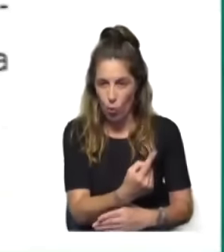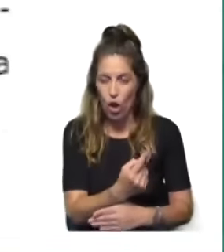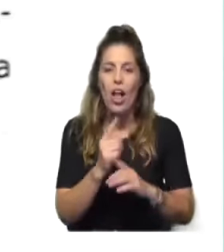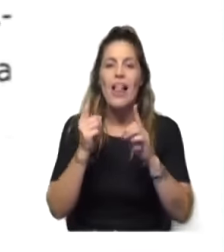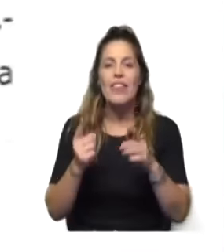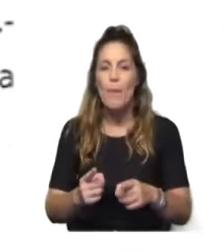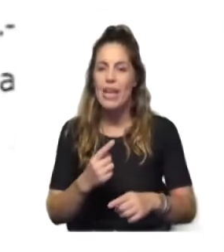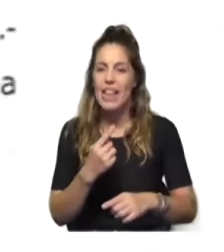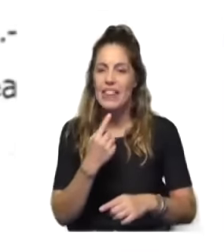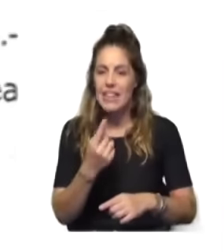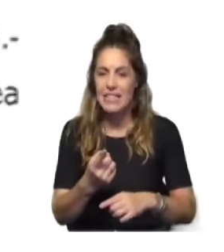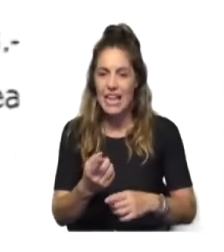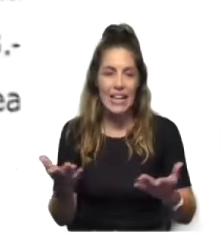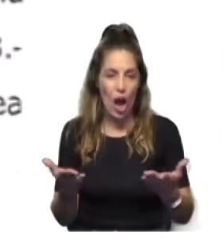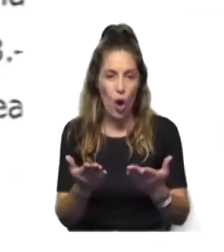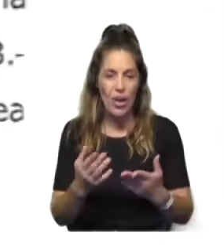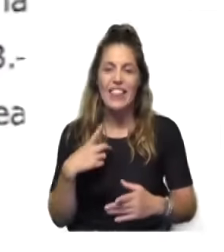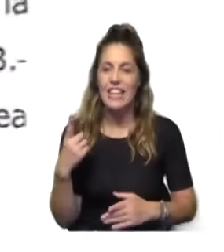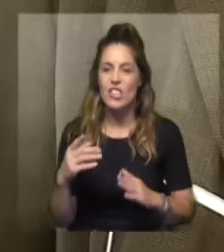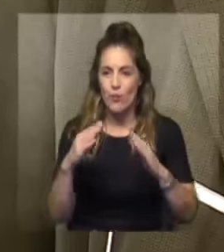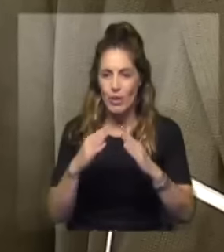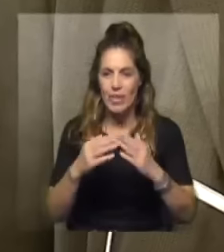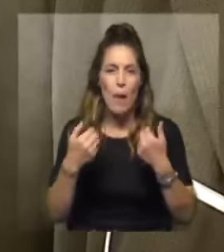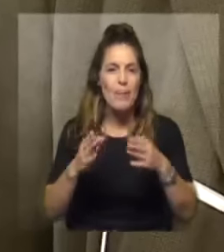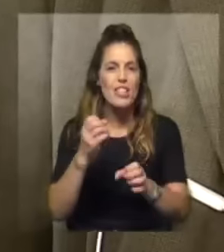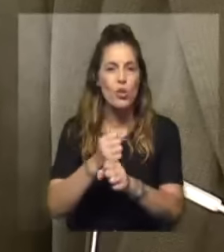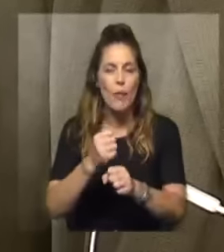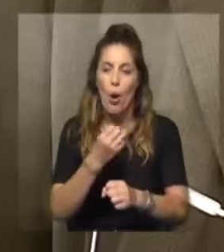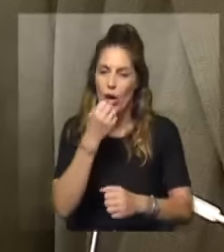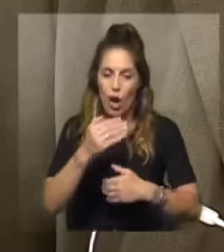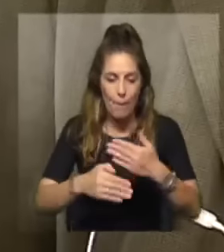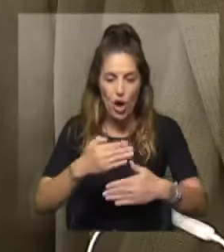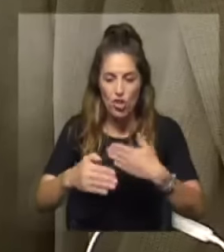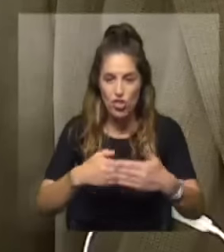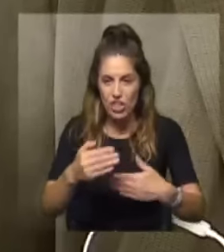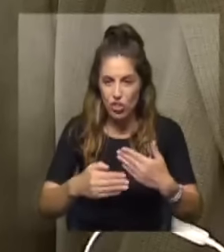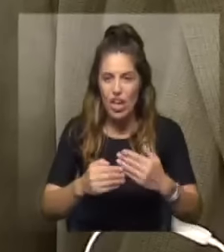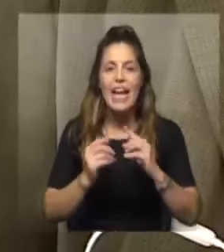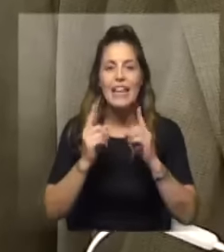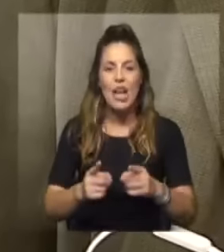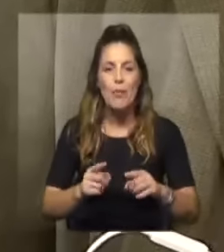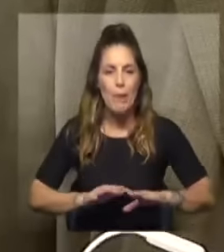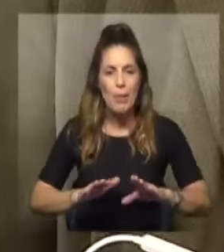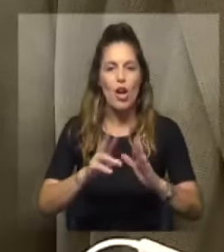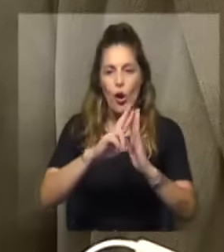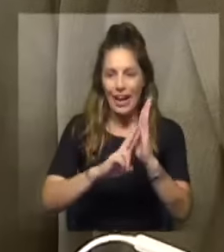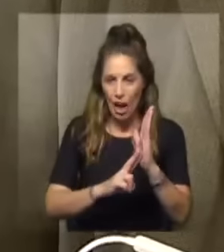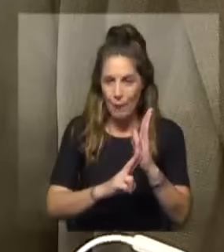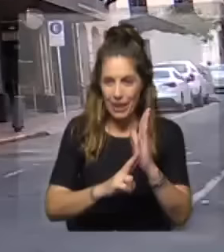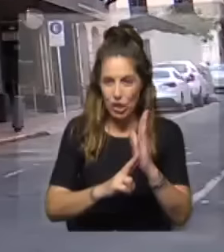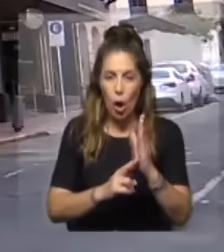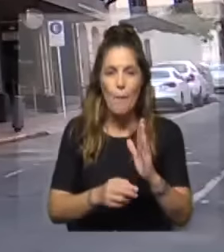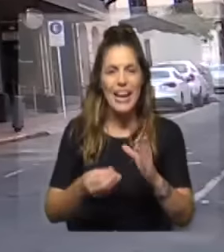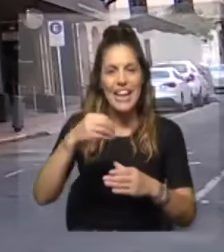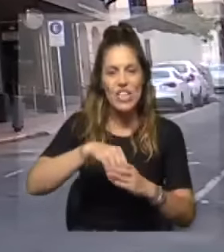también dispuso que la dirección Nacional de Vivienda comience una tarea para mejorar los procesos de adjudicación y además elabore un reglamento para ingresos al